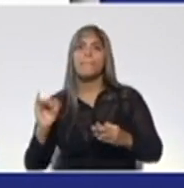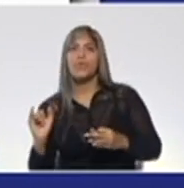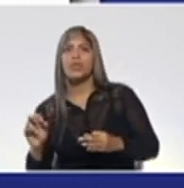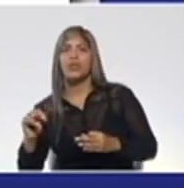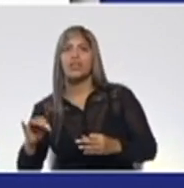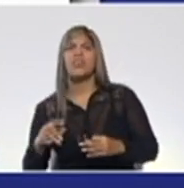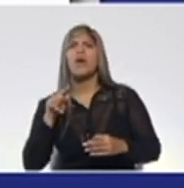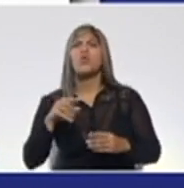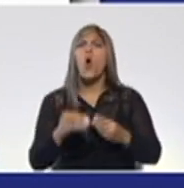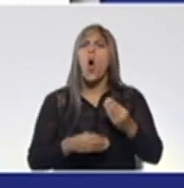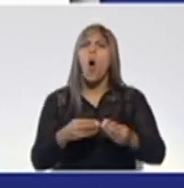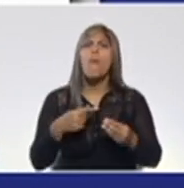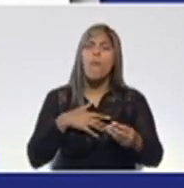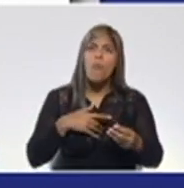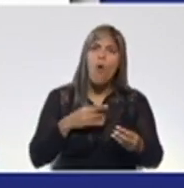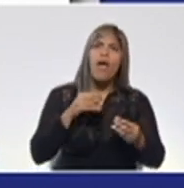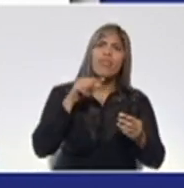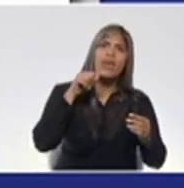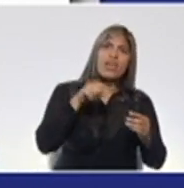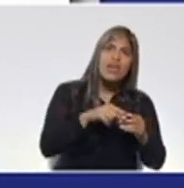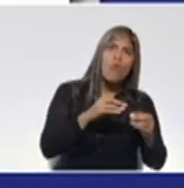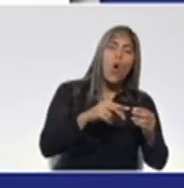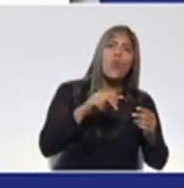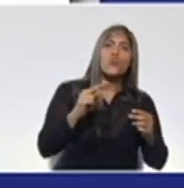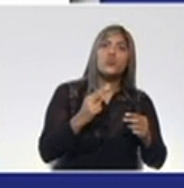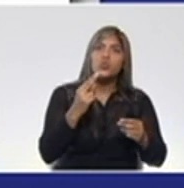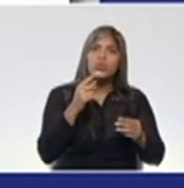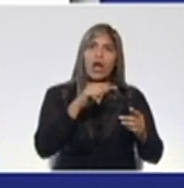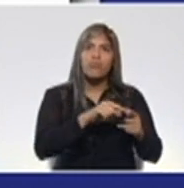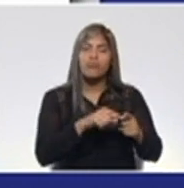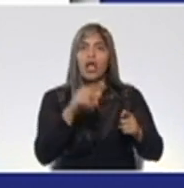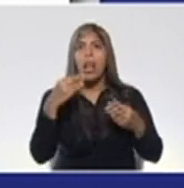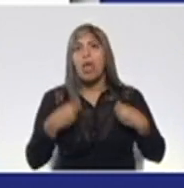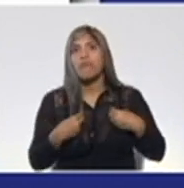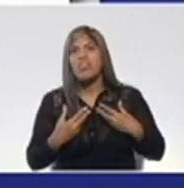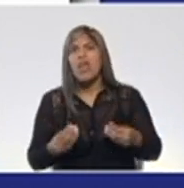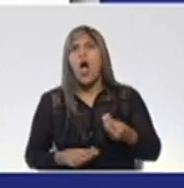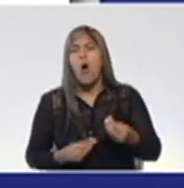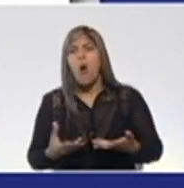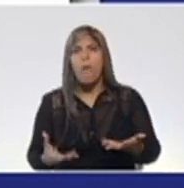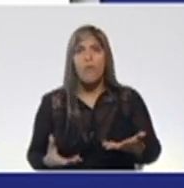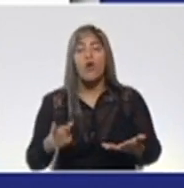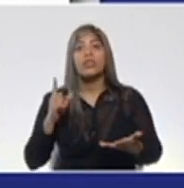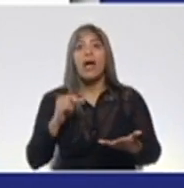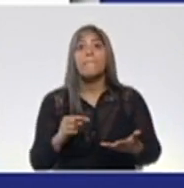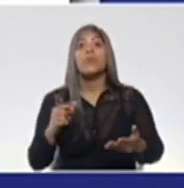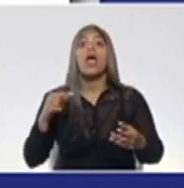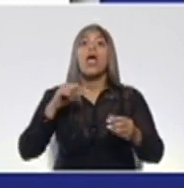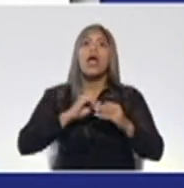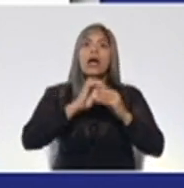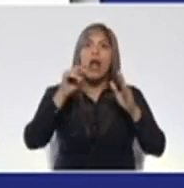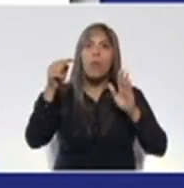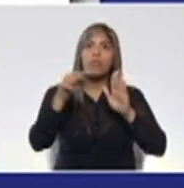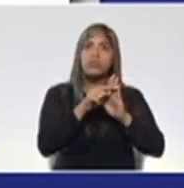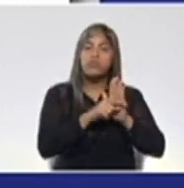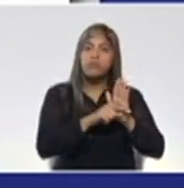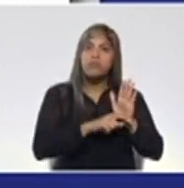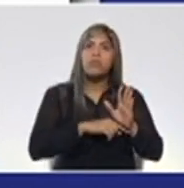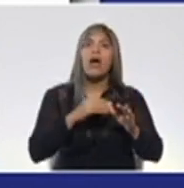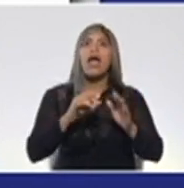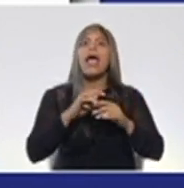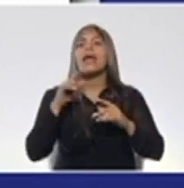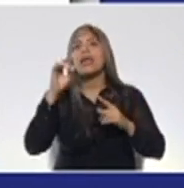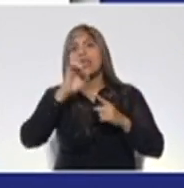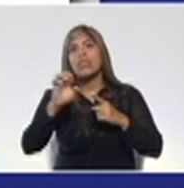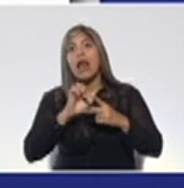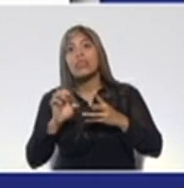Aplicación, ¿qué aplicabilidad tienen estas funciones en nuestra cotidianidad? Y establecer las estrategias para el aprendizaje